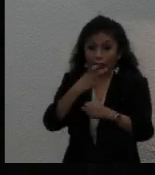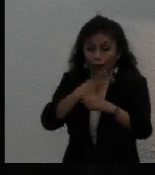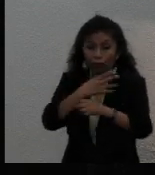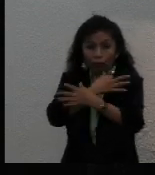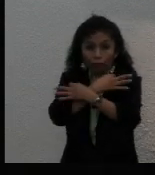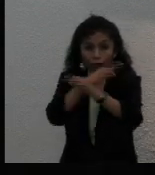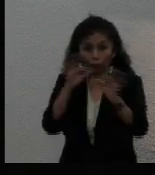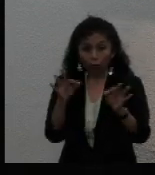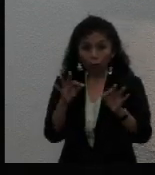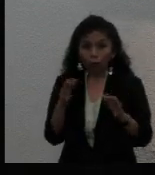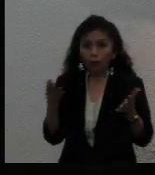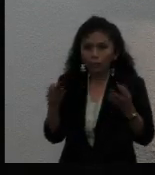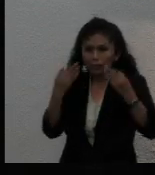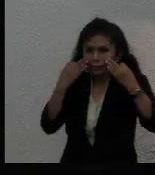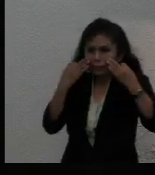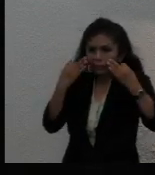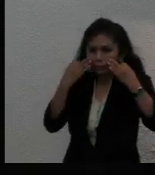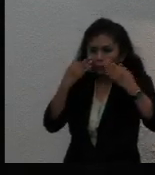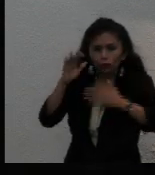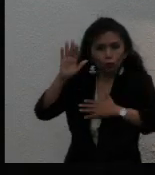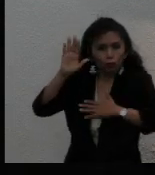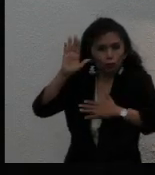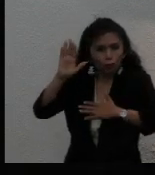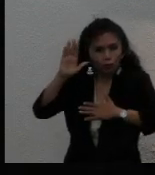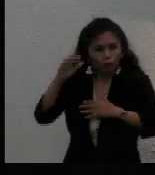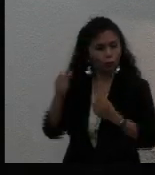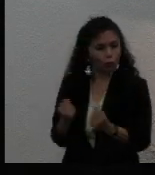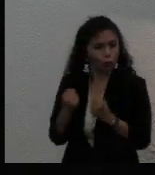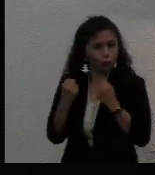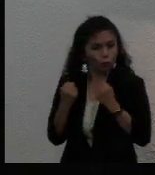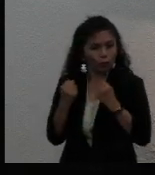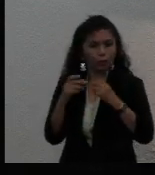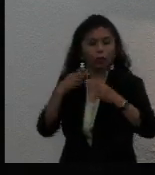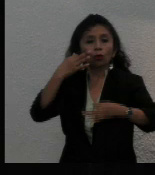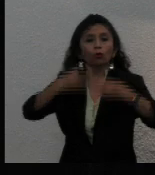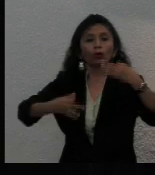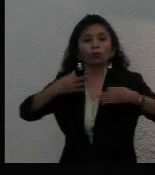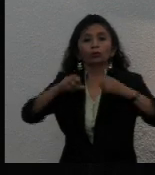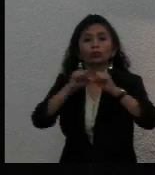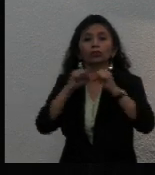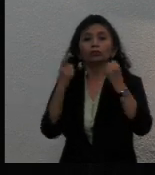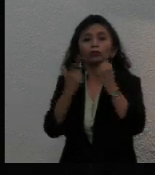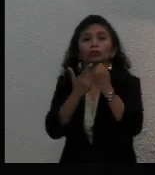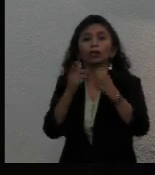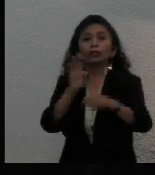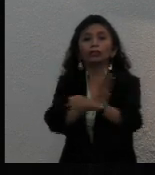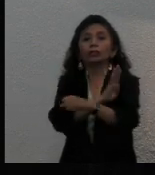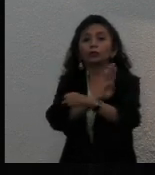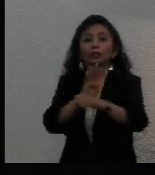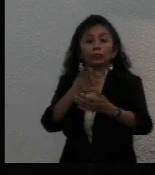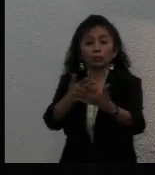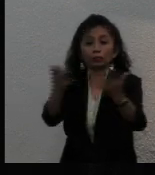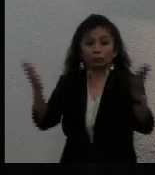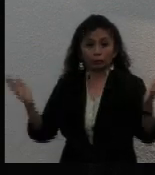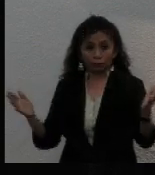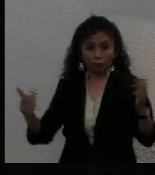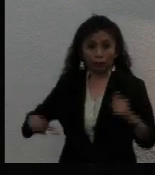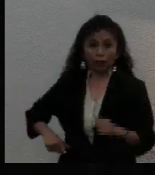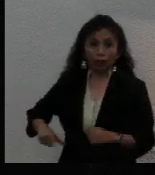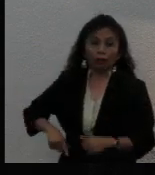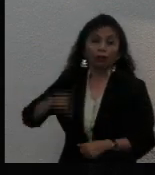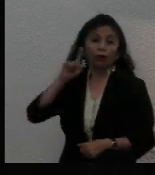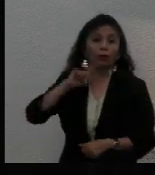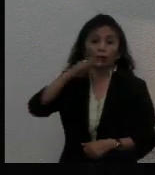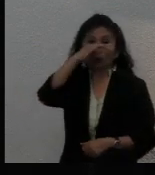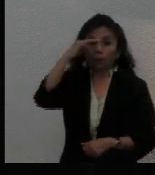informe es testimonio de un compromiso inquebrantable con la justicia social y el bienestar colectivo. Nuestra gobernadora Mara